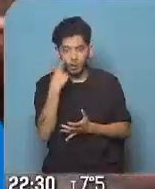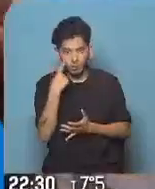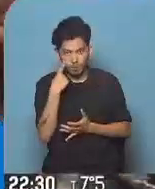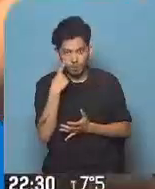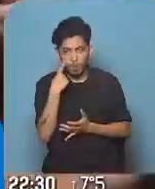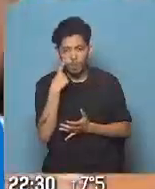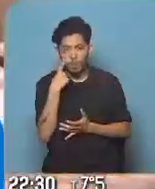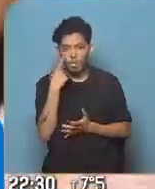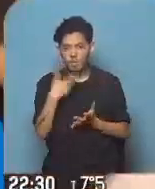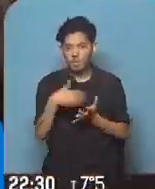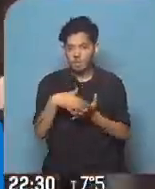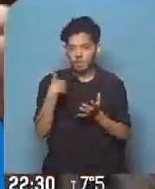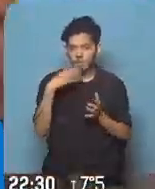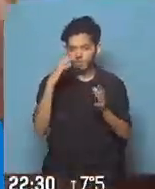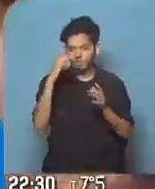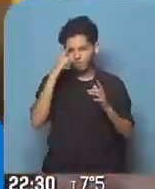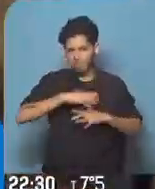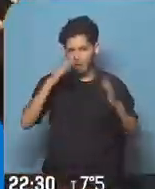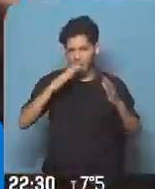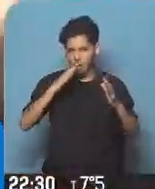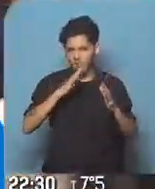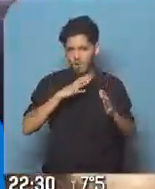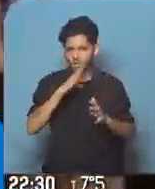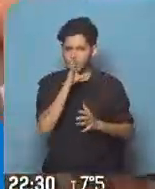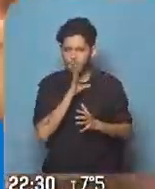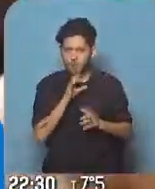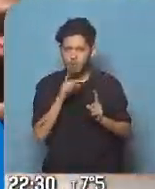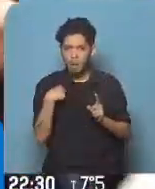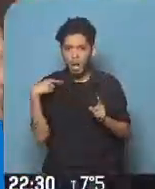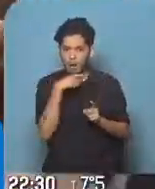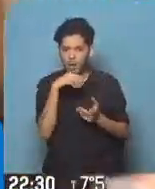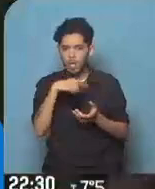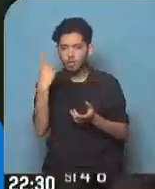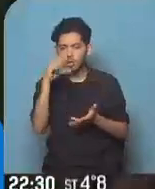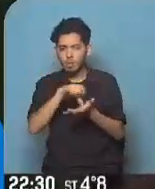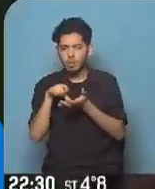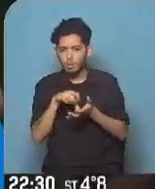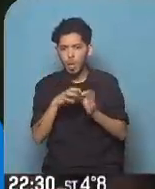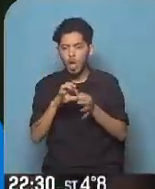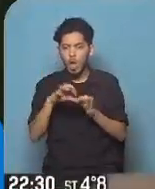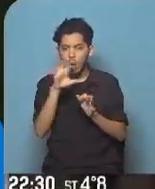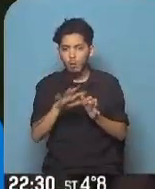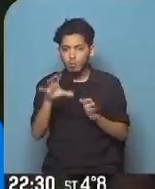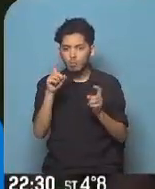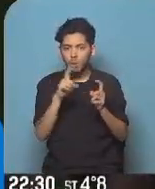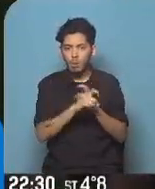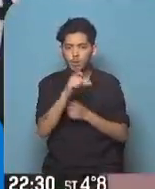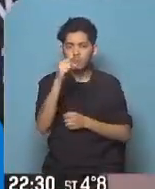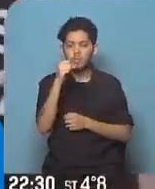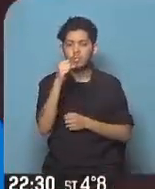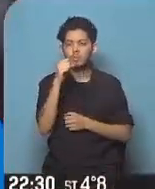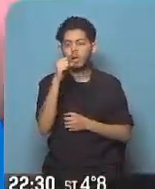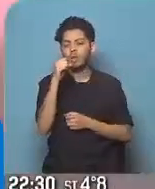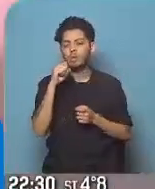El racismo y la intolerancia siguen sobrevolando Alemania y otros países de Europa, y las crisis económicas y políticas